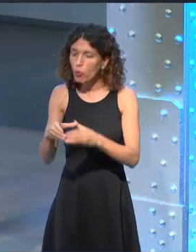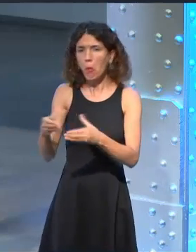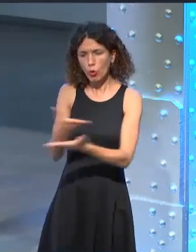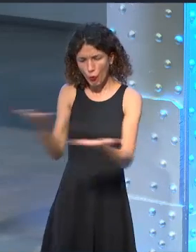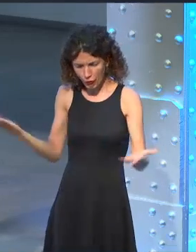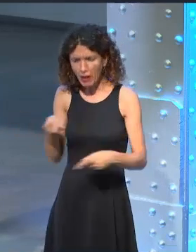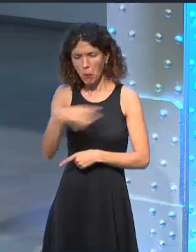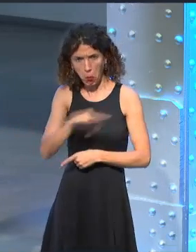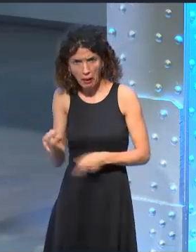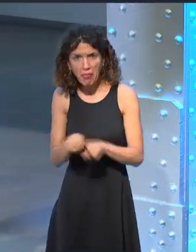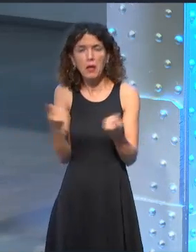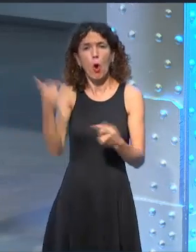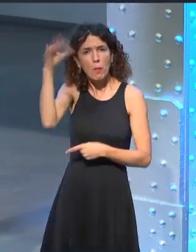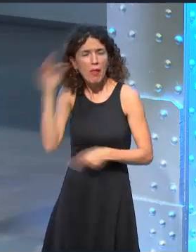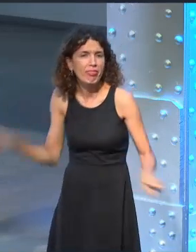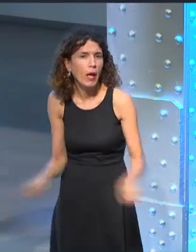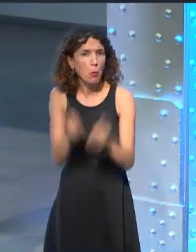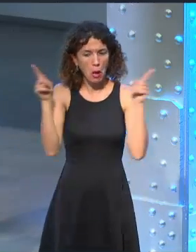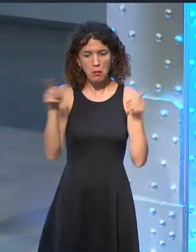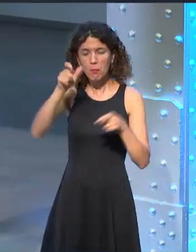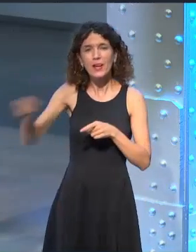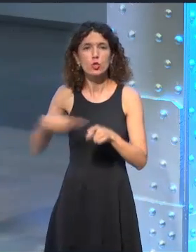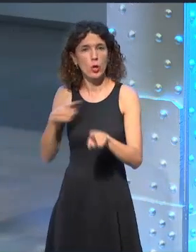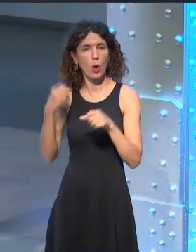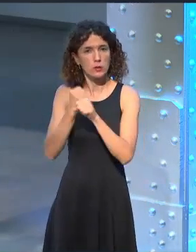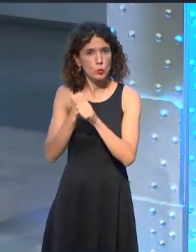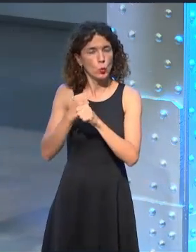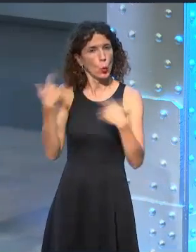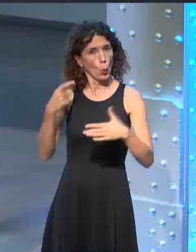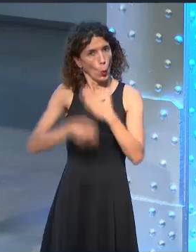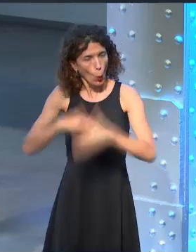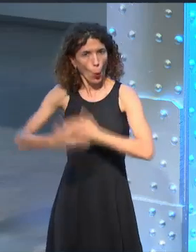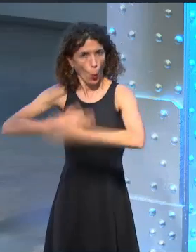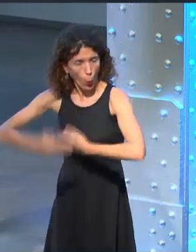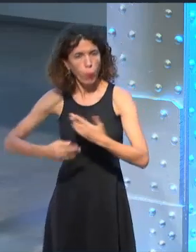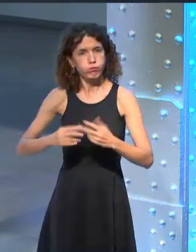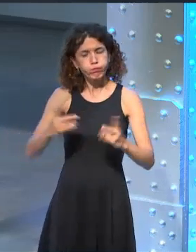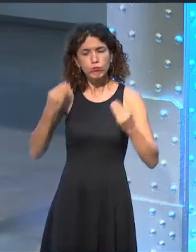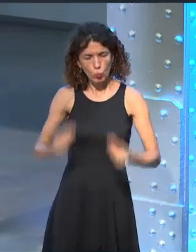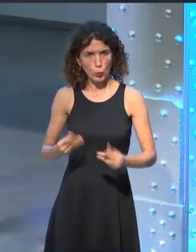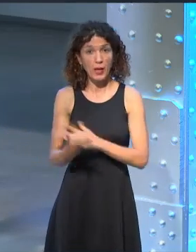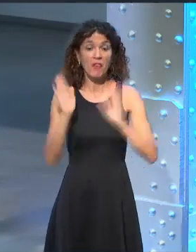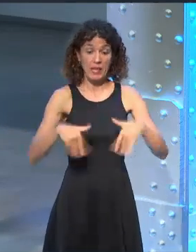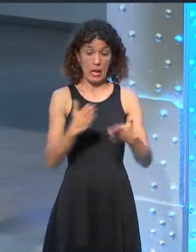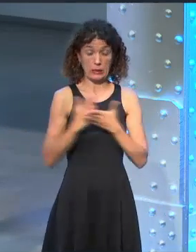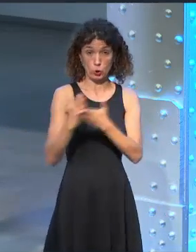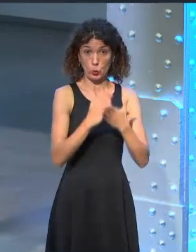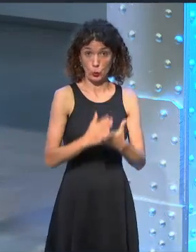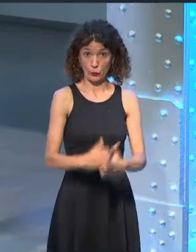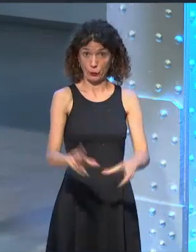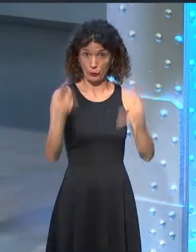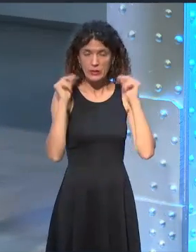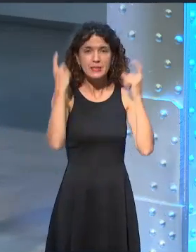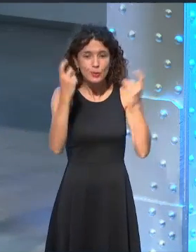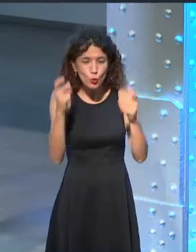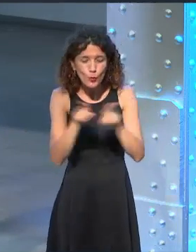en sus equipos, fueran hombres, fueran mujeres, que la gente hacía lo máximo posible, que respondía. Y al final, cuando hizo el estudio,